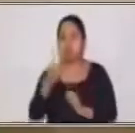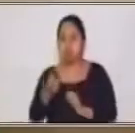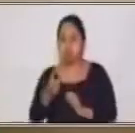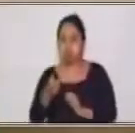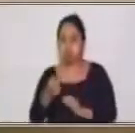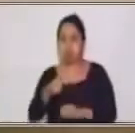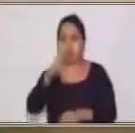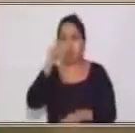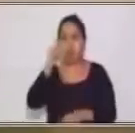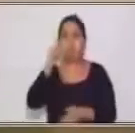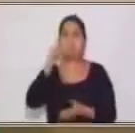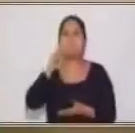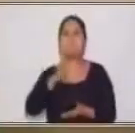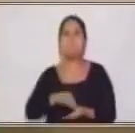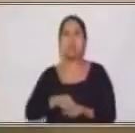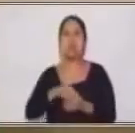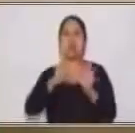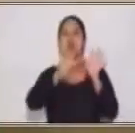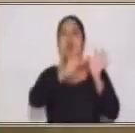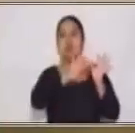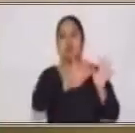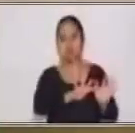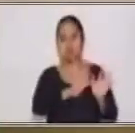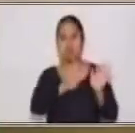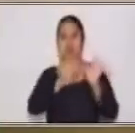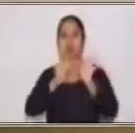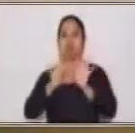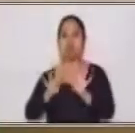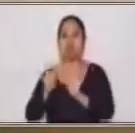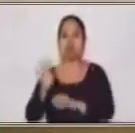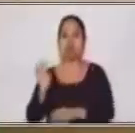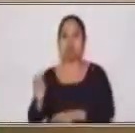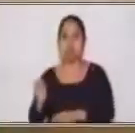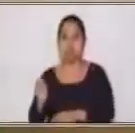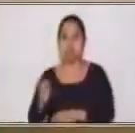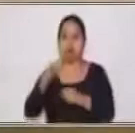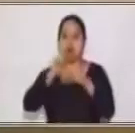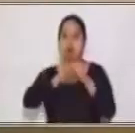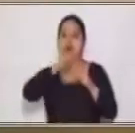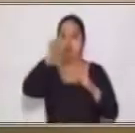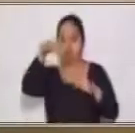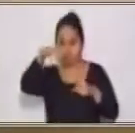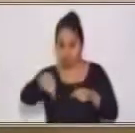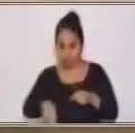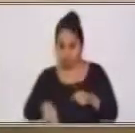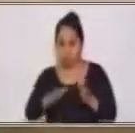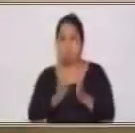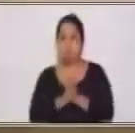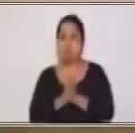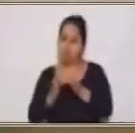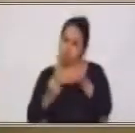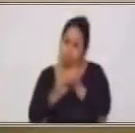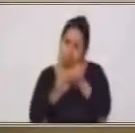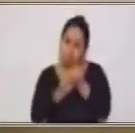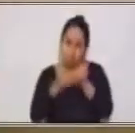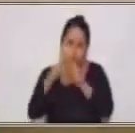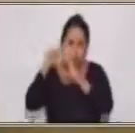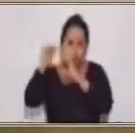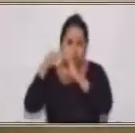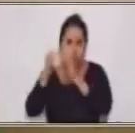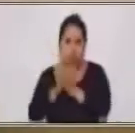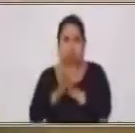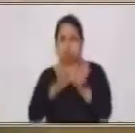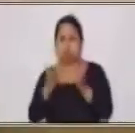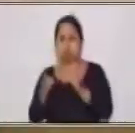años 90 hasta en la actualidad. Entonces, apoyemos lo nuestro ustedes, eso es nuestro y podemos hablar de las